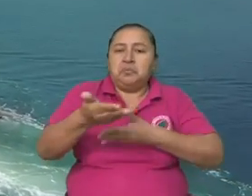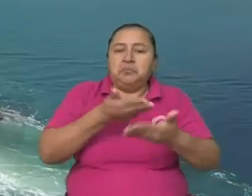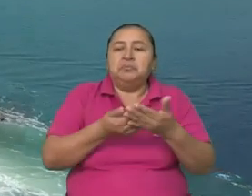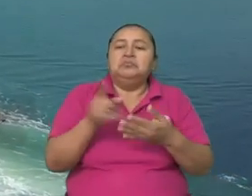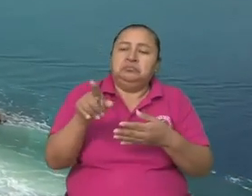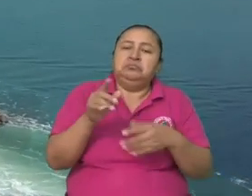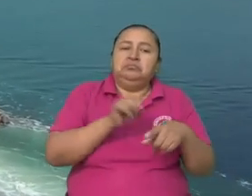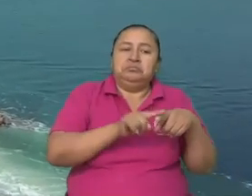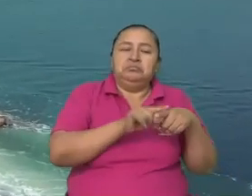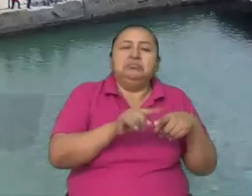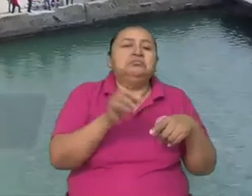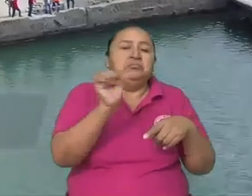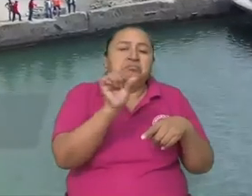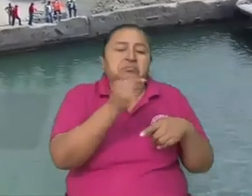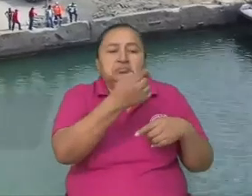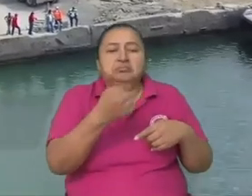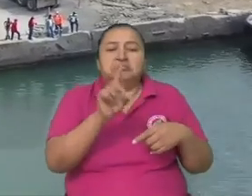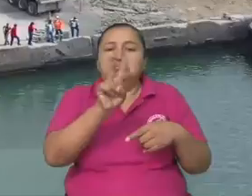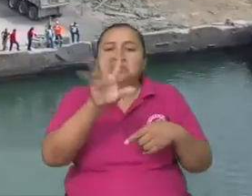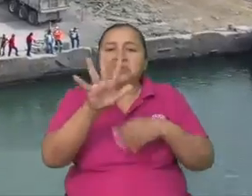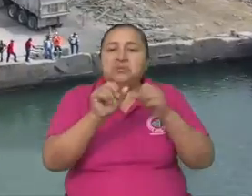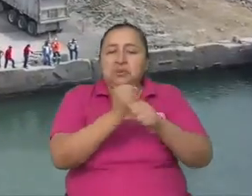concesión de 25 años.